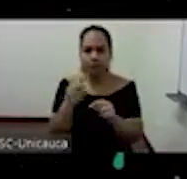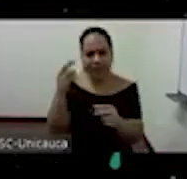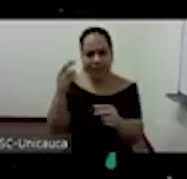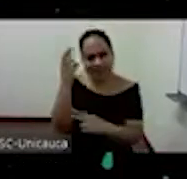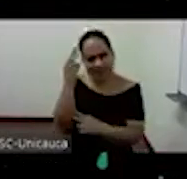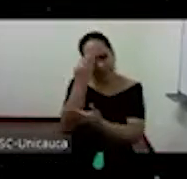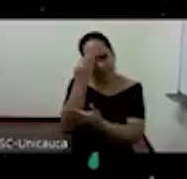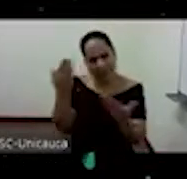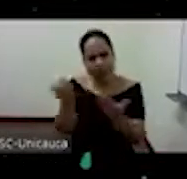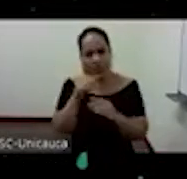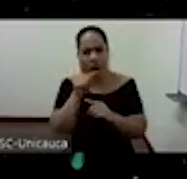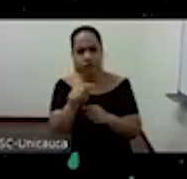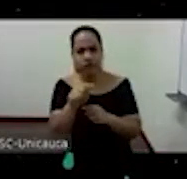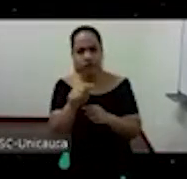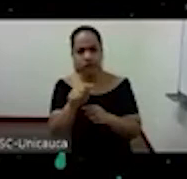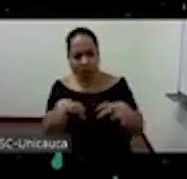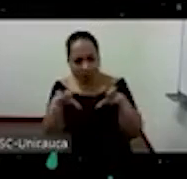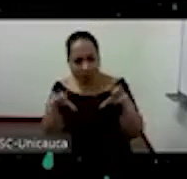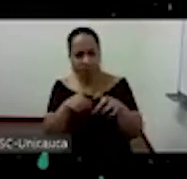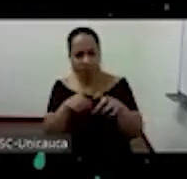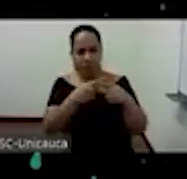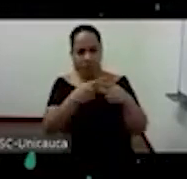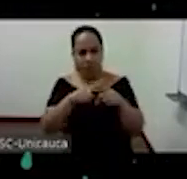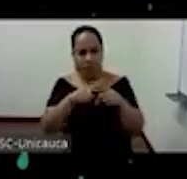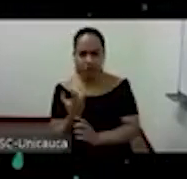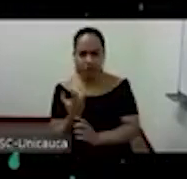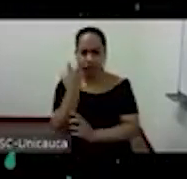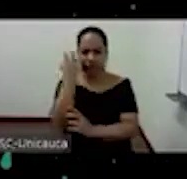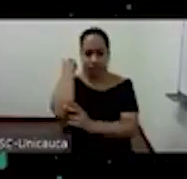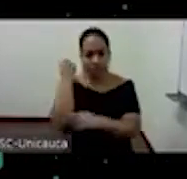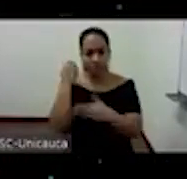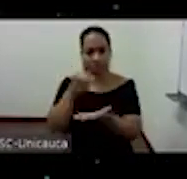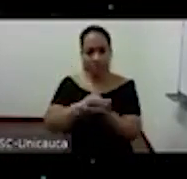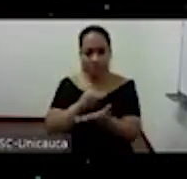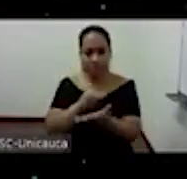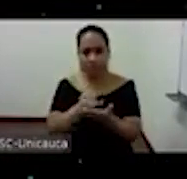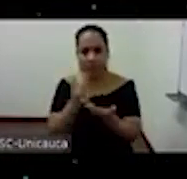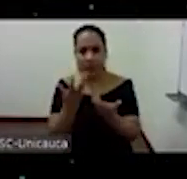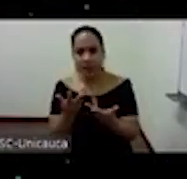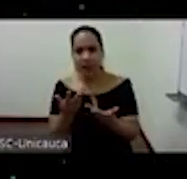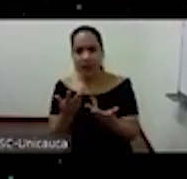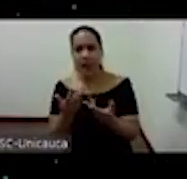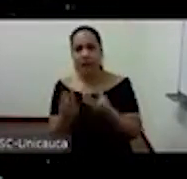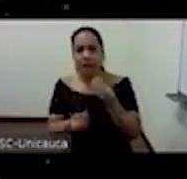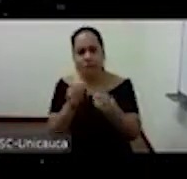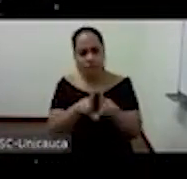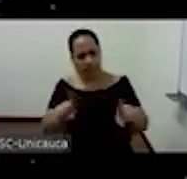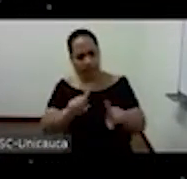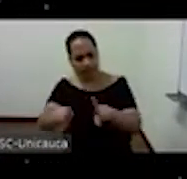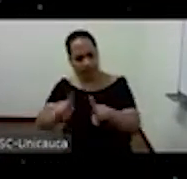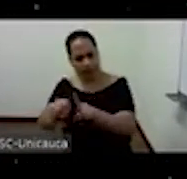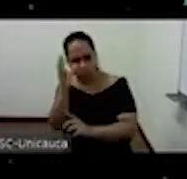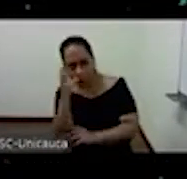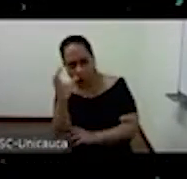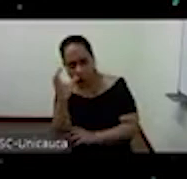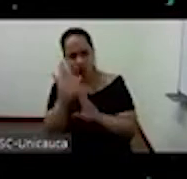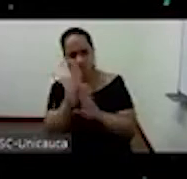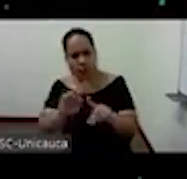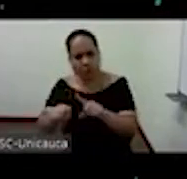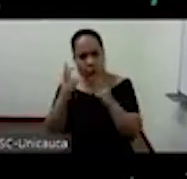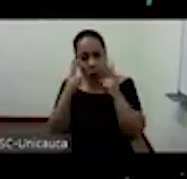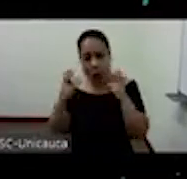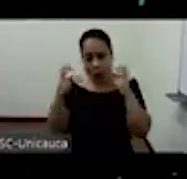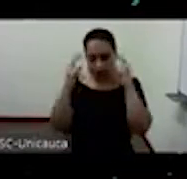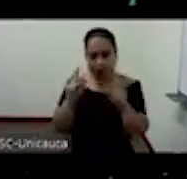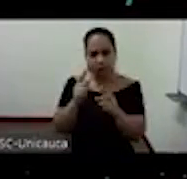sobre este ejercicio ancestral que ha permitido la pluralidad de conocimientos y el protagonismo femenino en